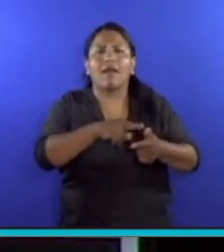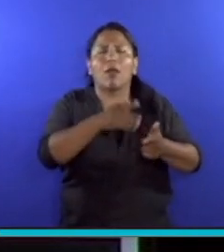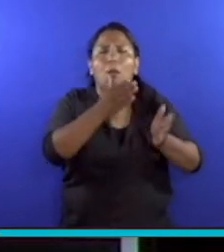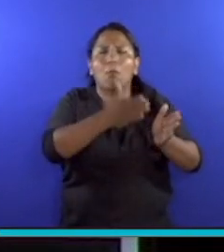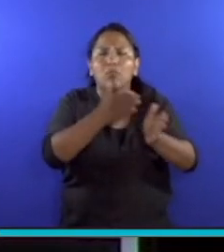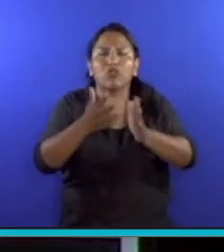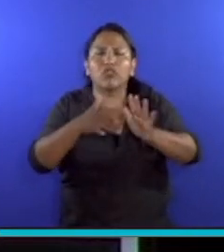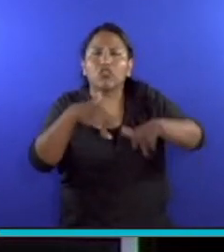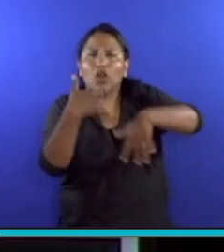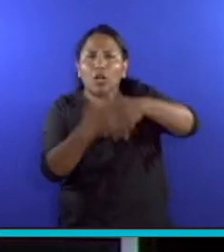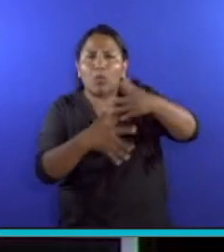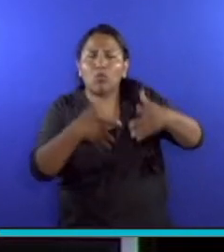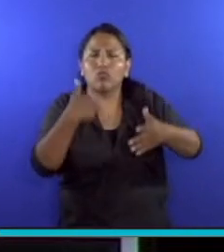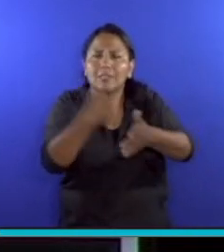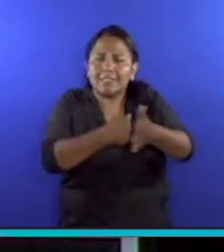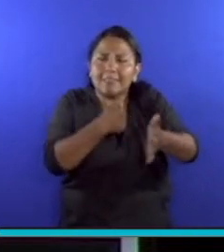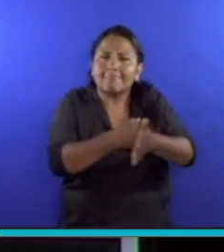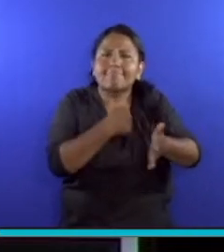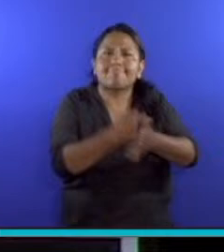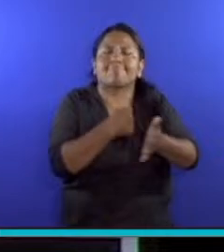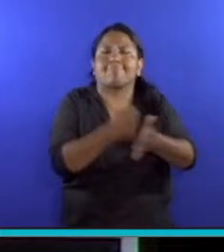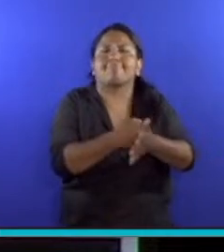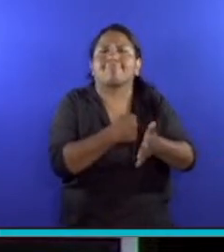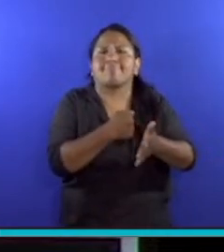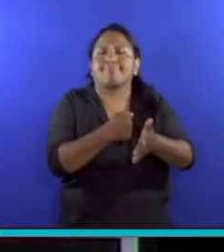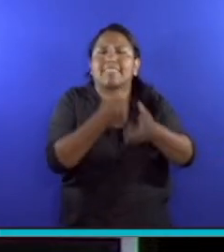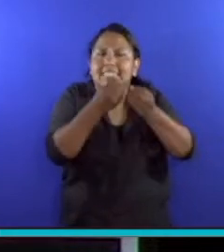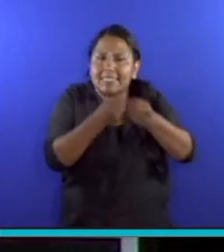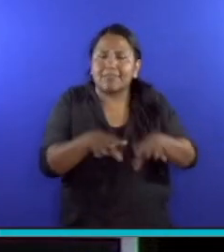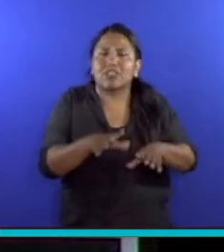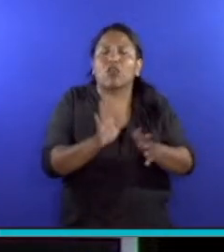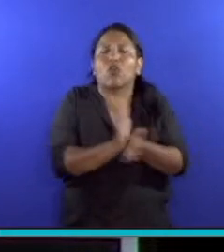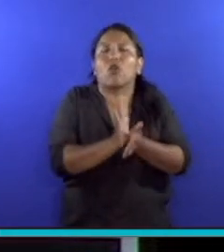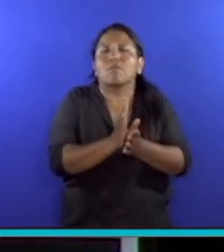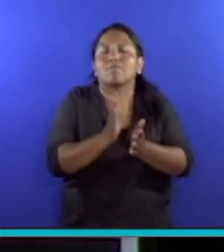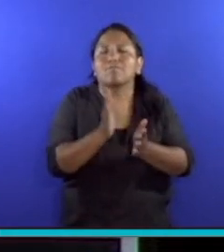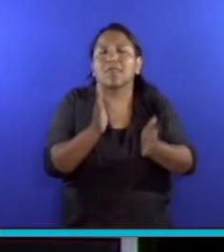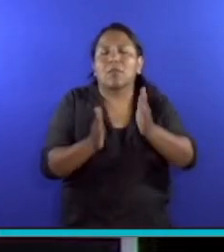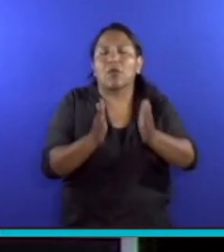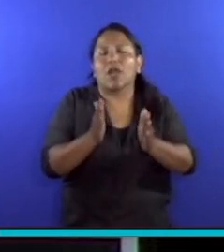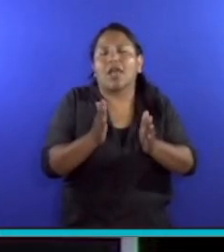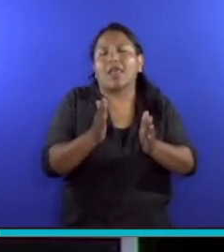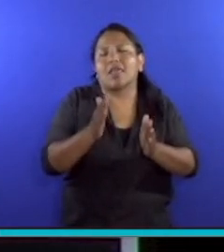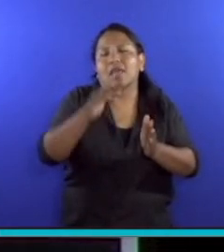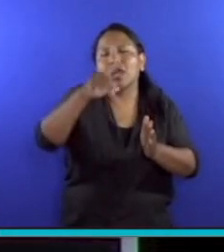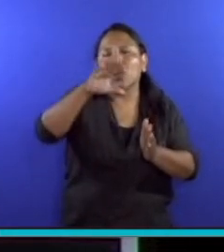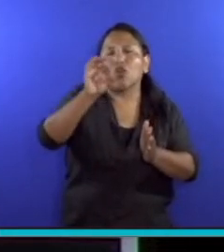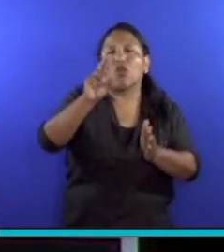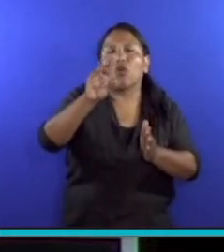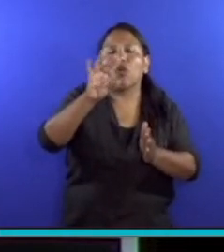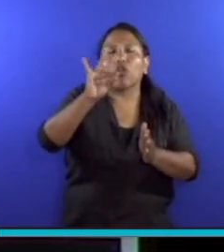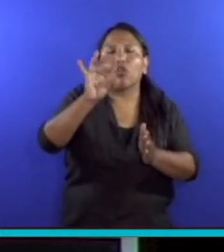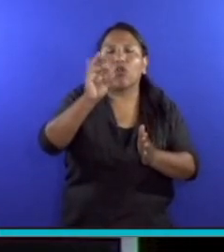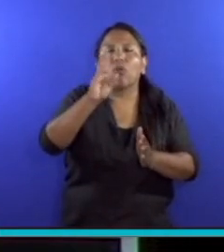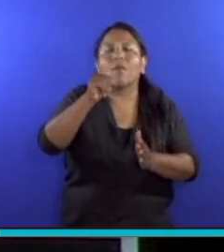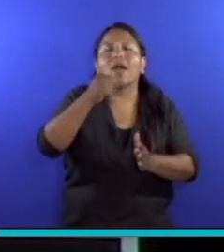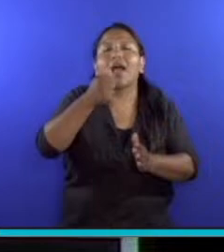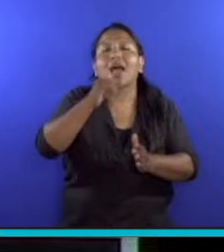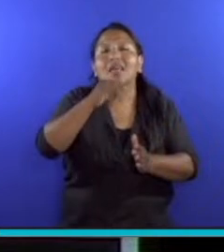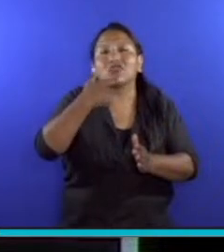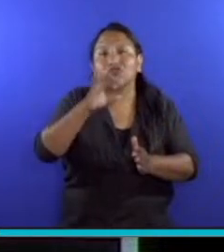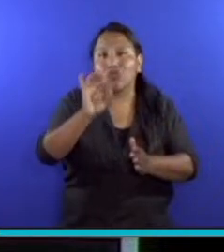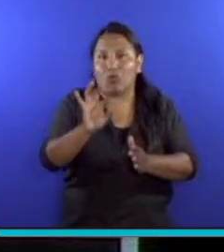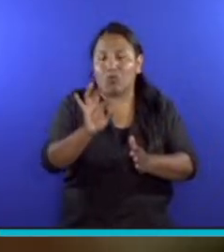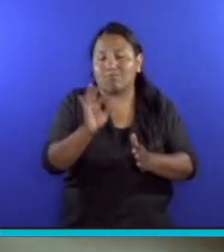en la Argentina que se inició con el Cordobazo, con esa heroica gesta que fue el Cordobazo,